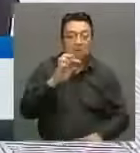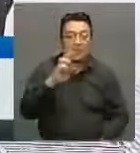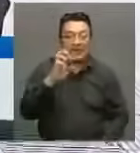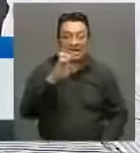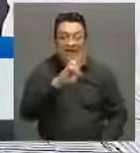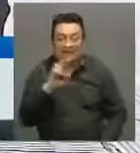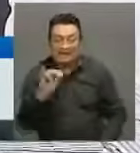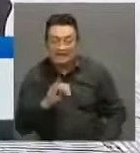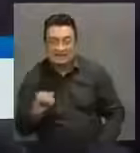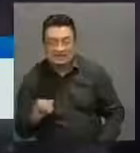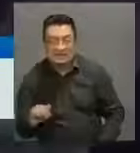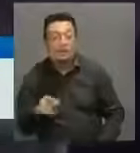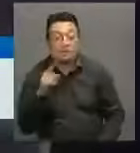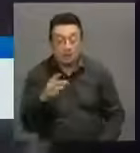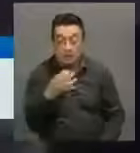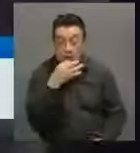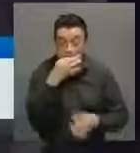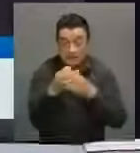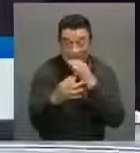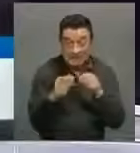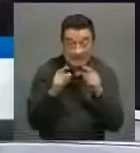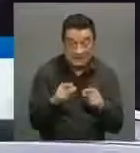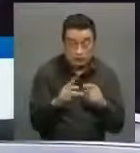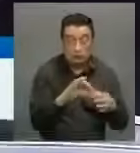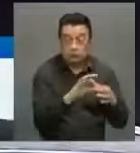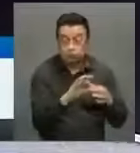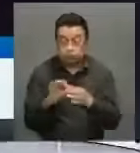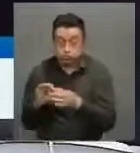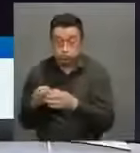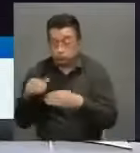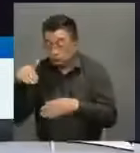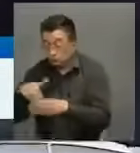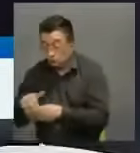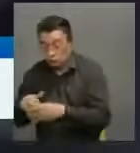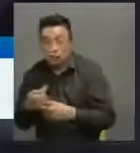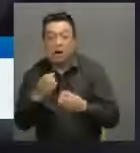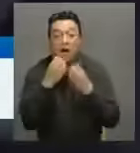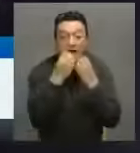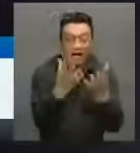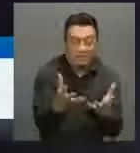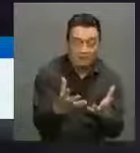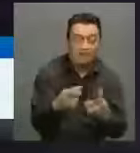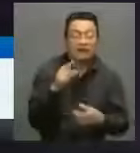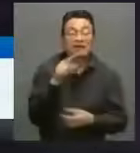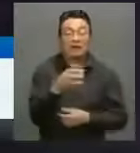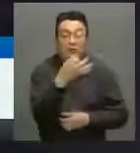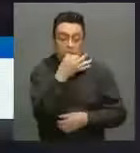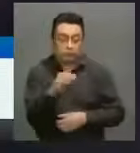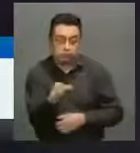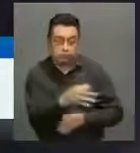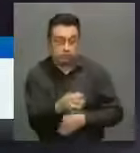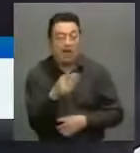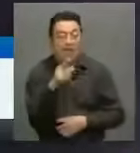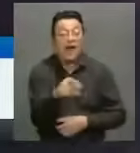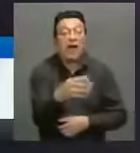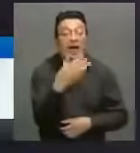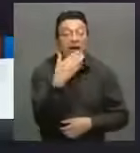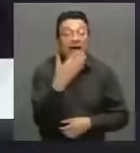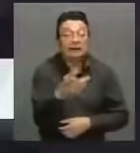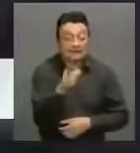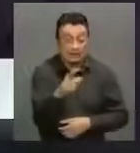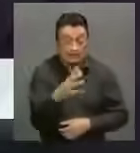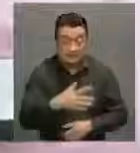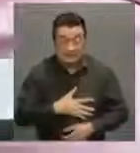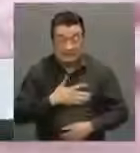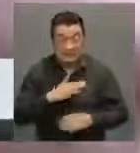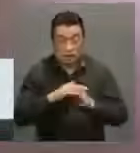de esto a la salida de su votación, habló varias cosas, dijo fundamentalmente que él consideraba que todos estos